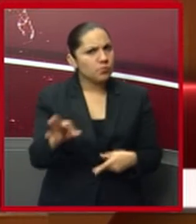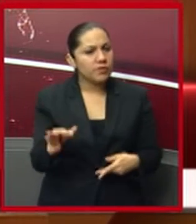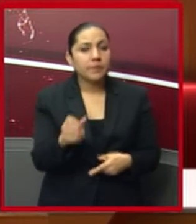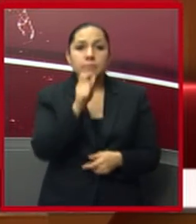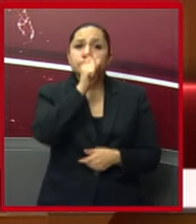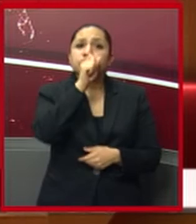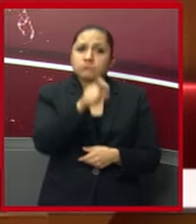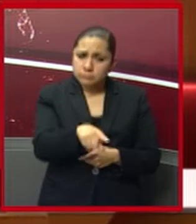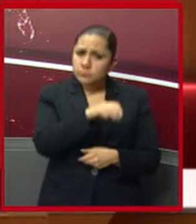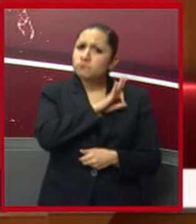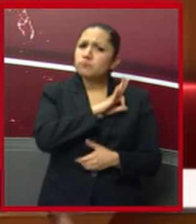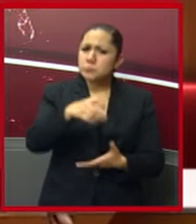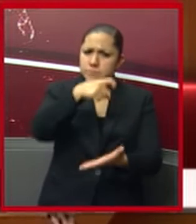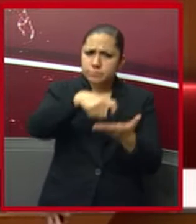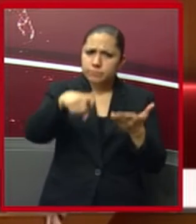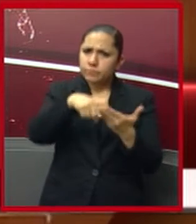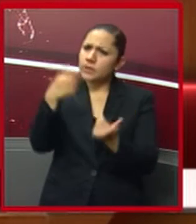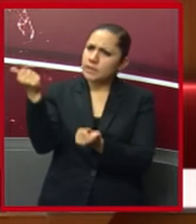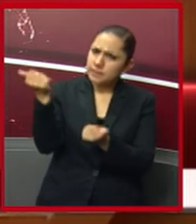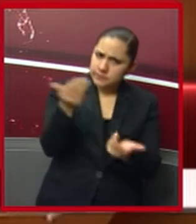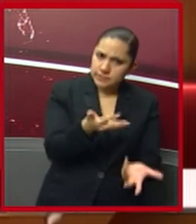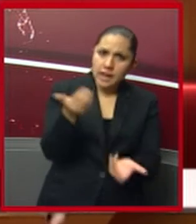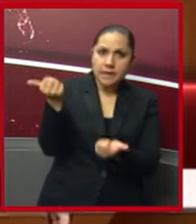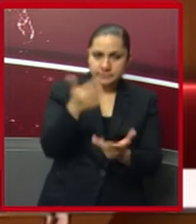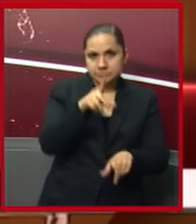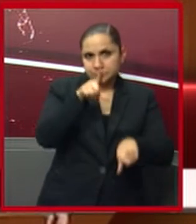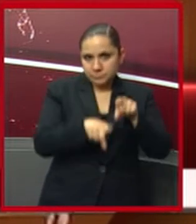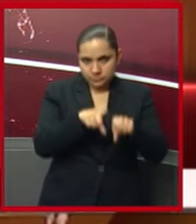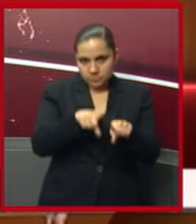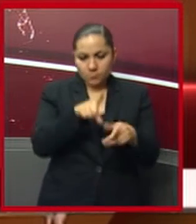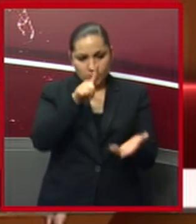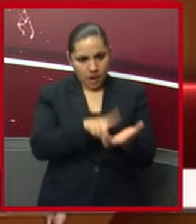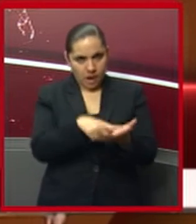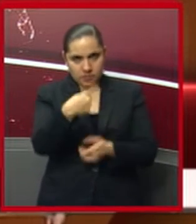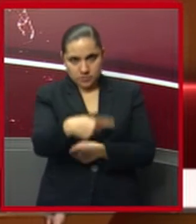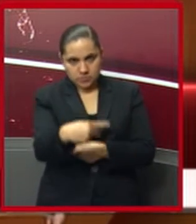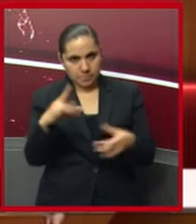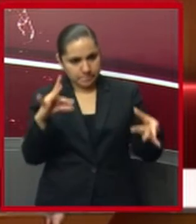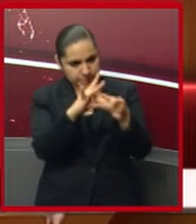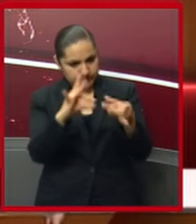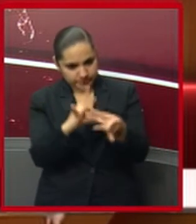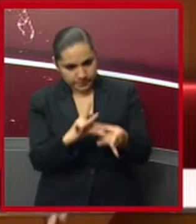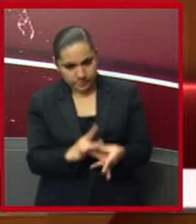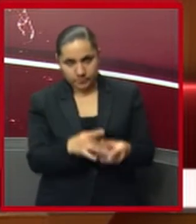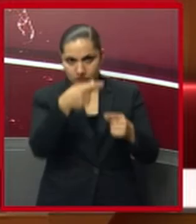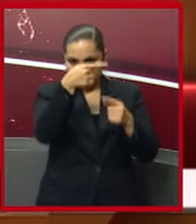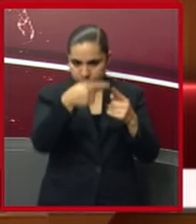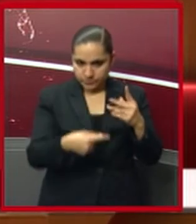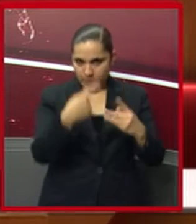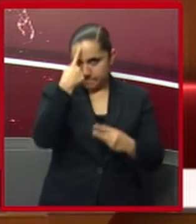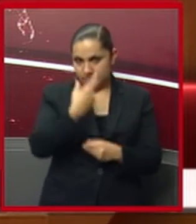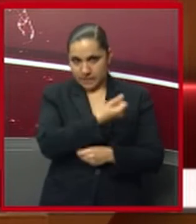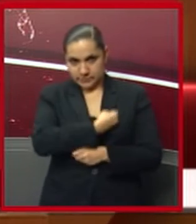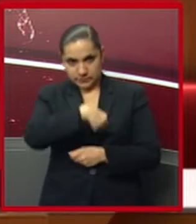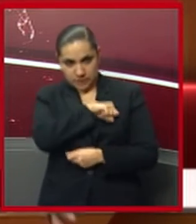importarse también, si es su caso, cumpliendo los requisitos establecidos en la regulación sanitaria.